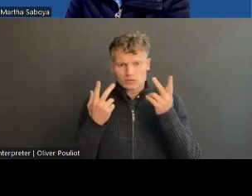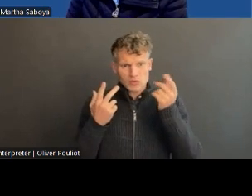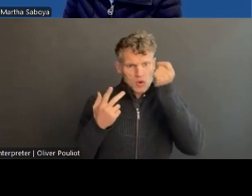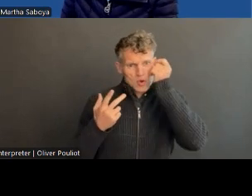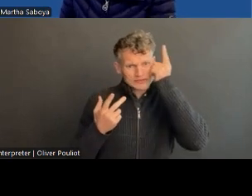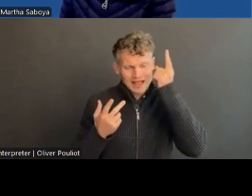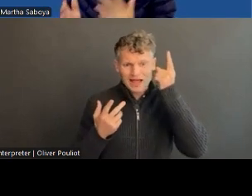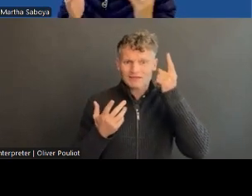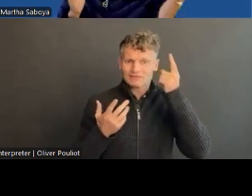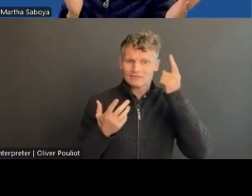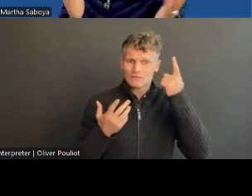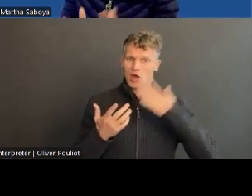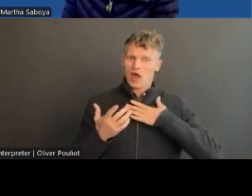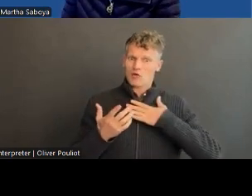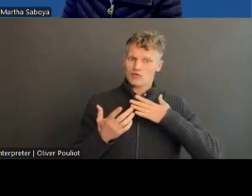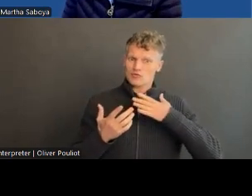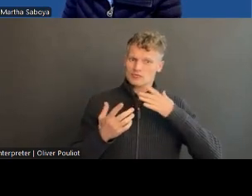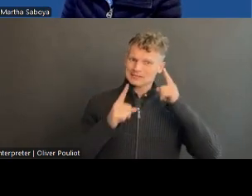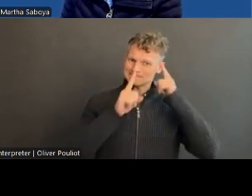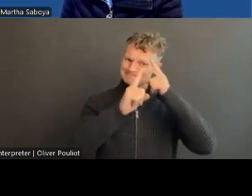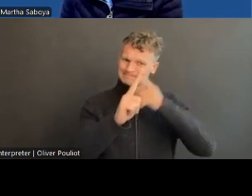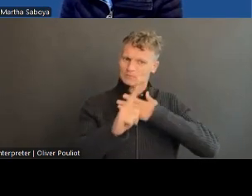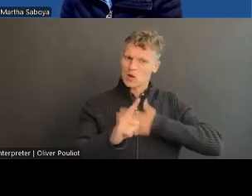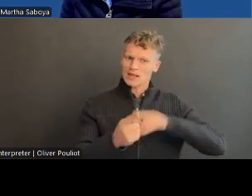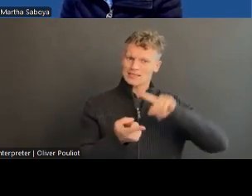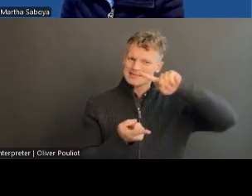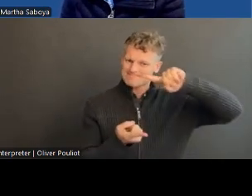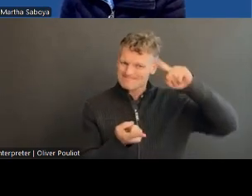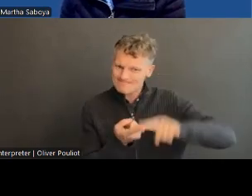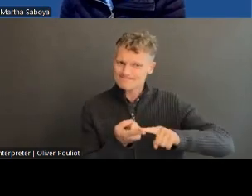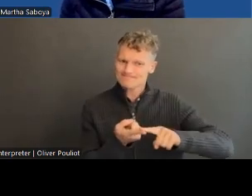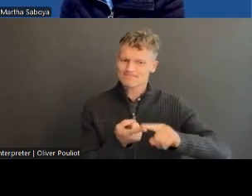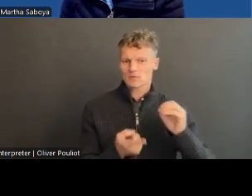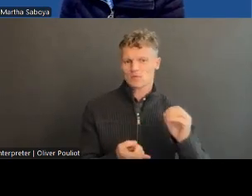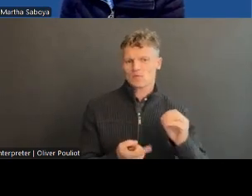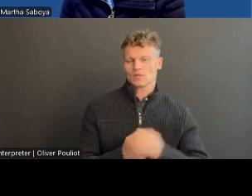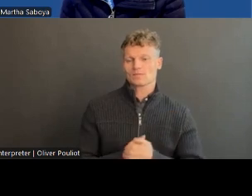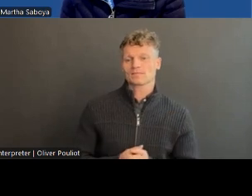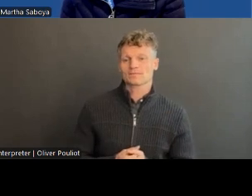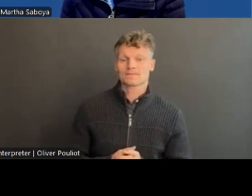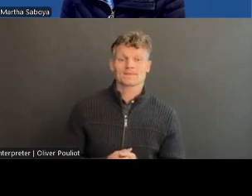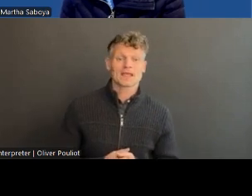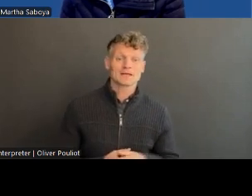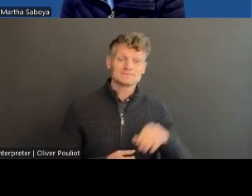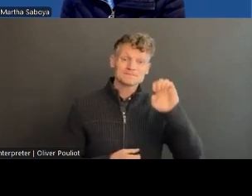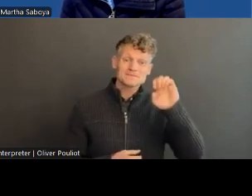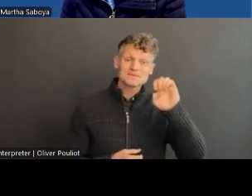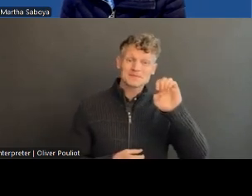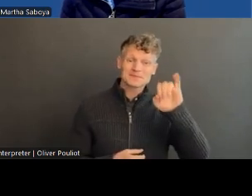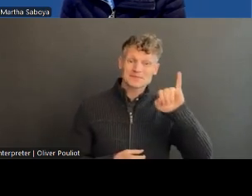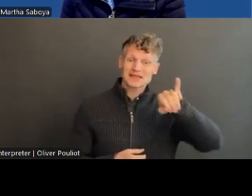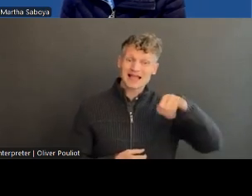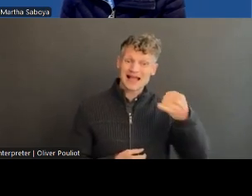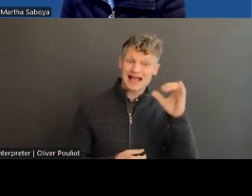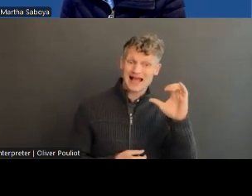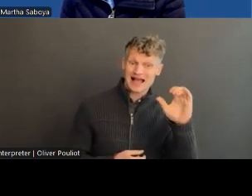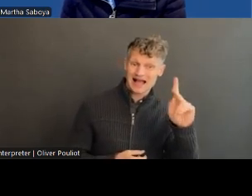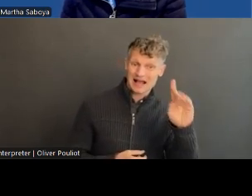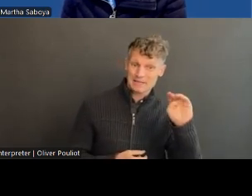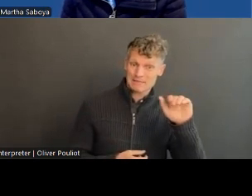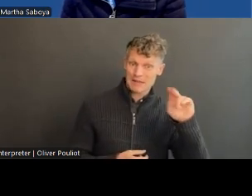común o las prácticas comunes en otras que puedan tener para poder entonces eliminar. También se hablaba del